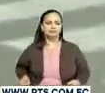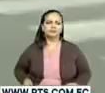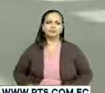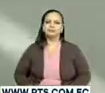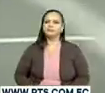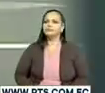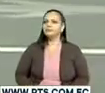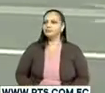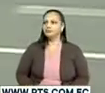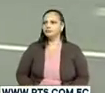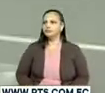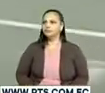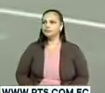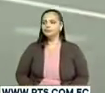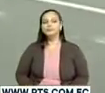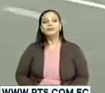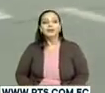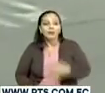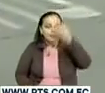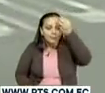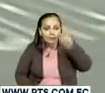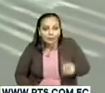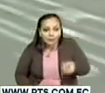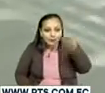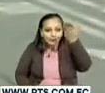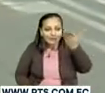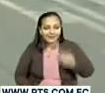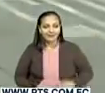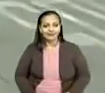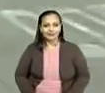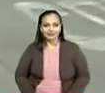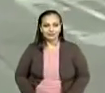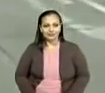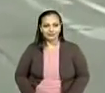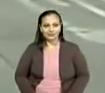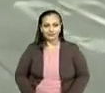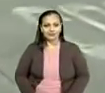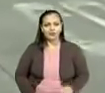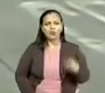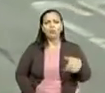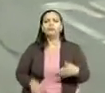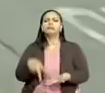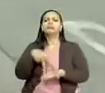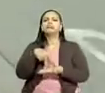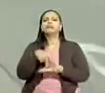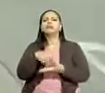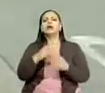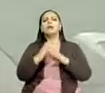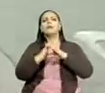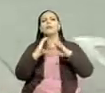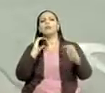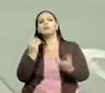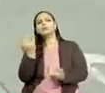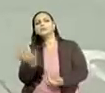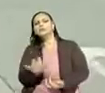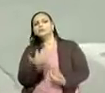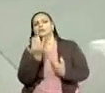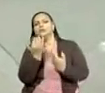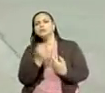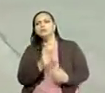en la parada. Caballero, buenos días. ¿Siente algo de temor quizá de los ciudadanos que paran aquí adentro, que